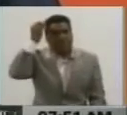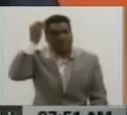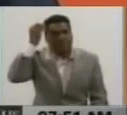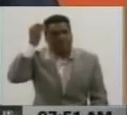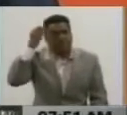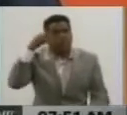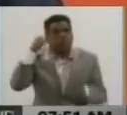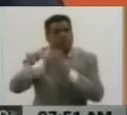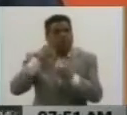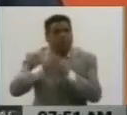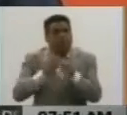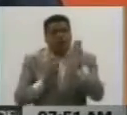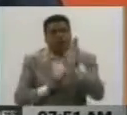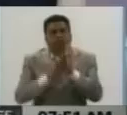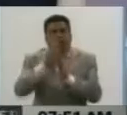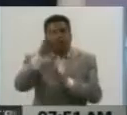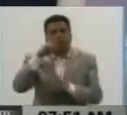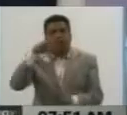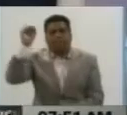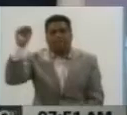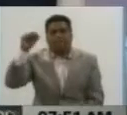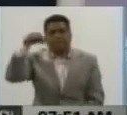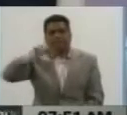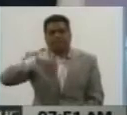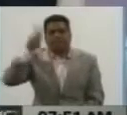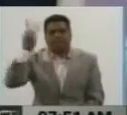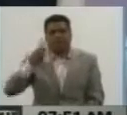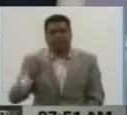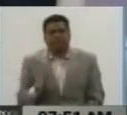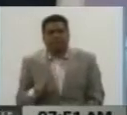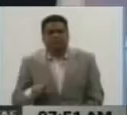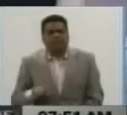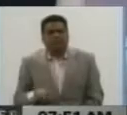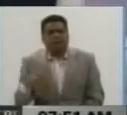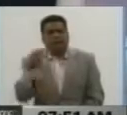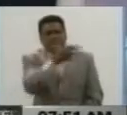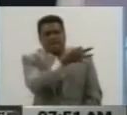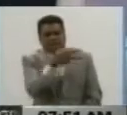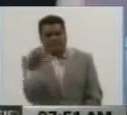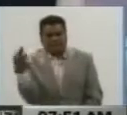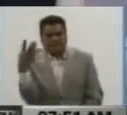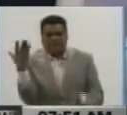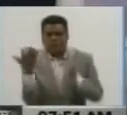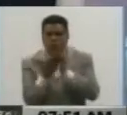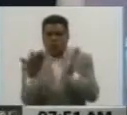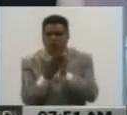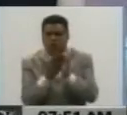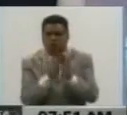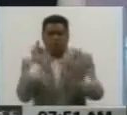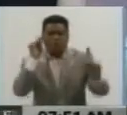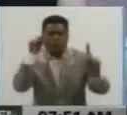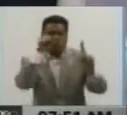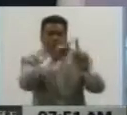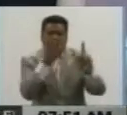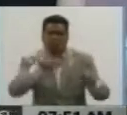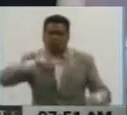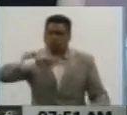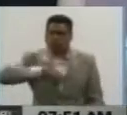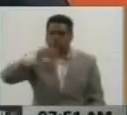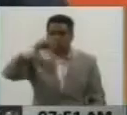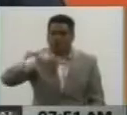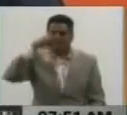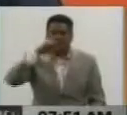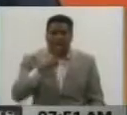desarrollado por Nicolás Maduro. En Venezuela la calidad no está reñida con la inclusión, y ese es el objetivo que vamos a tener en este año